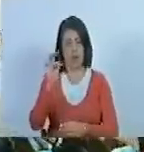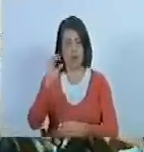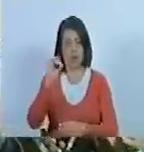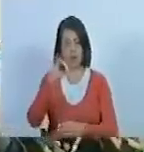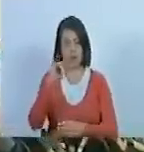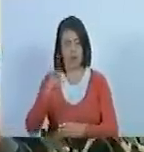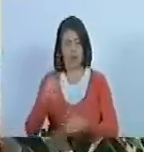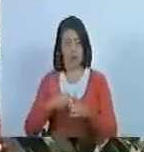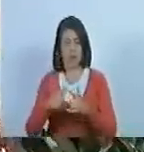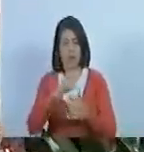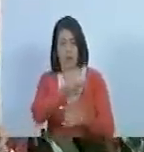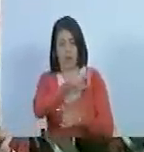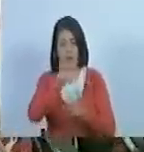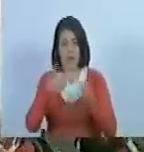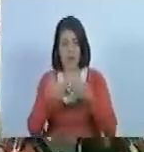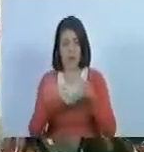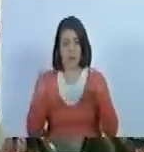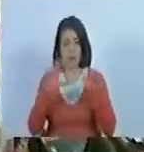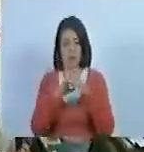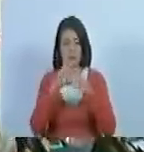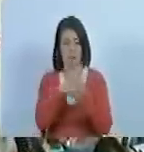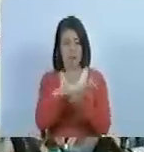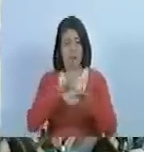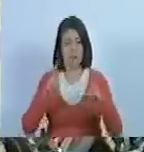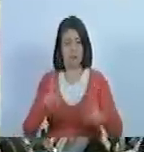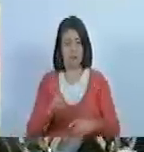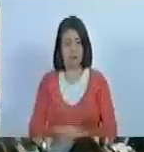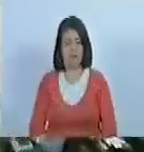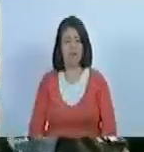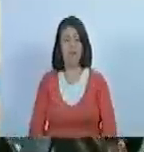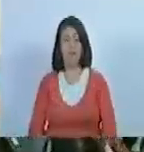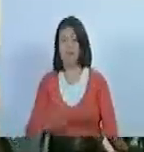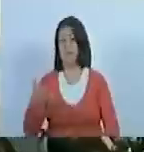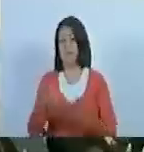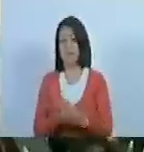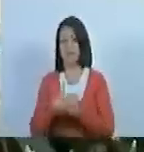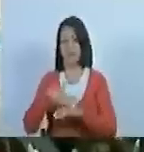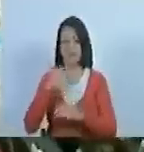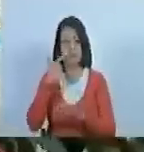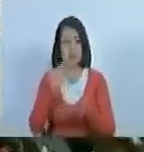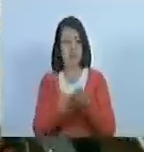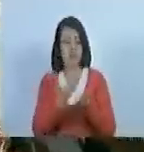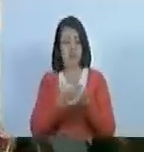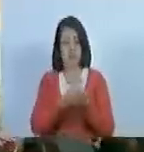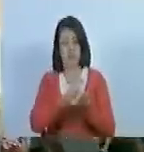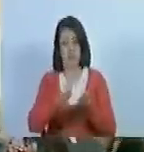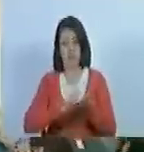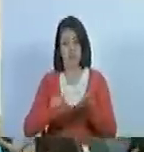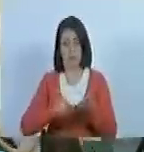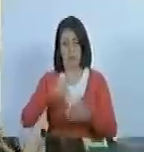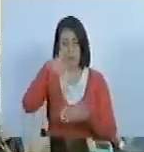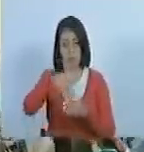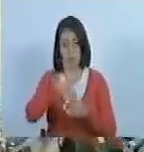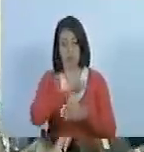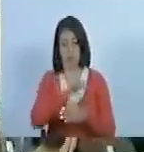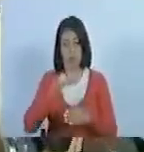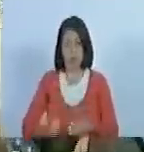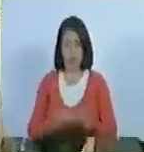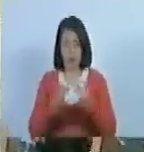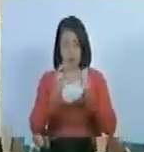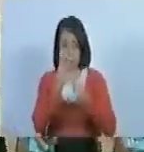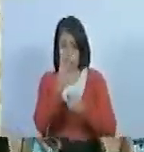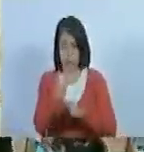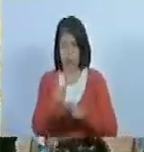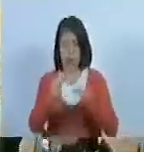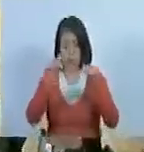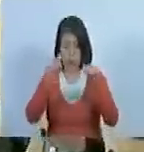Jesurrún, jefe de la bancada de la Alianza Democrática, mediante la cual deja constancia escrita del voto salvado ante el punto número 2